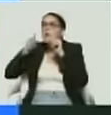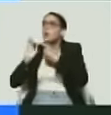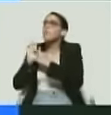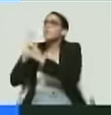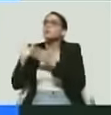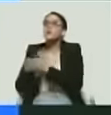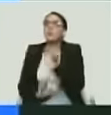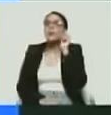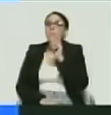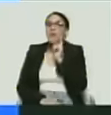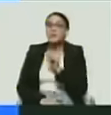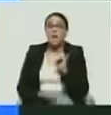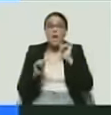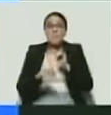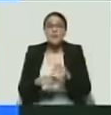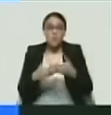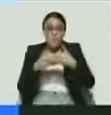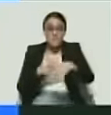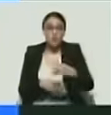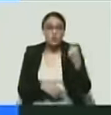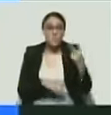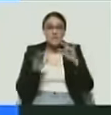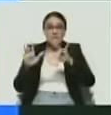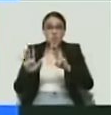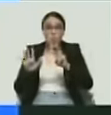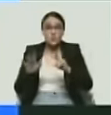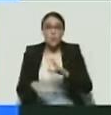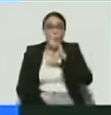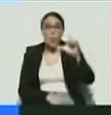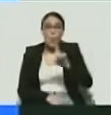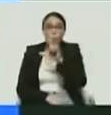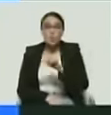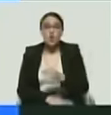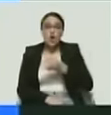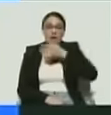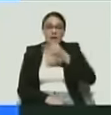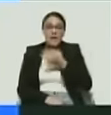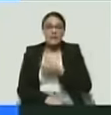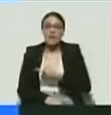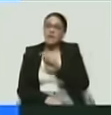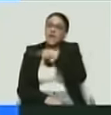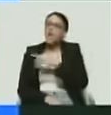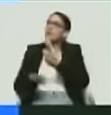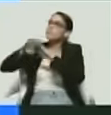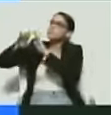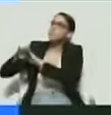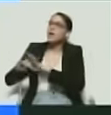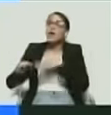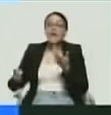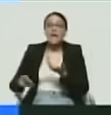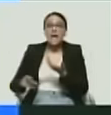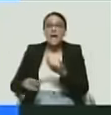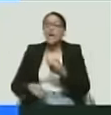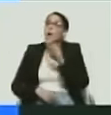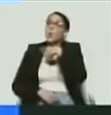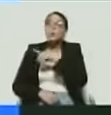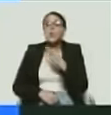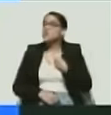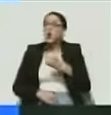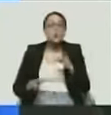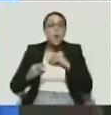julio, en horas de la tarde, que el único resultado que aceptarán es que el fascismo ganó las